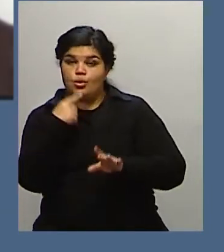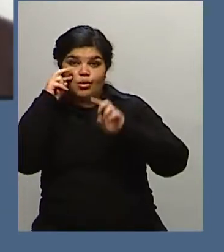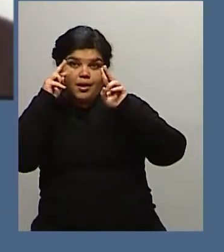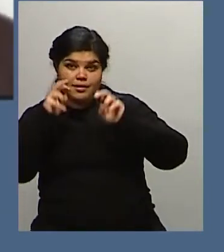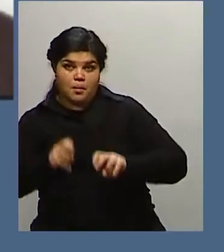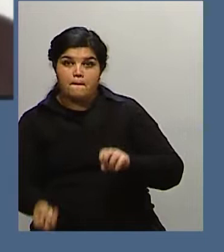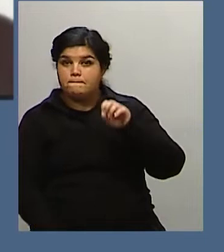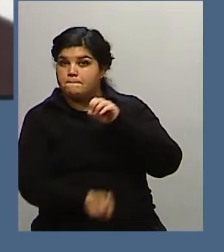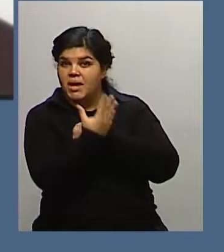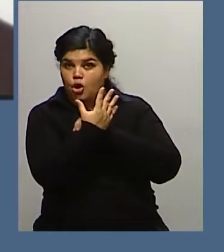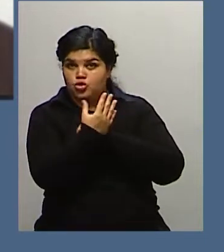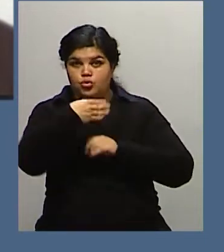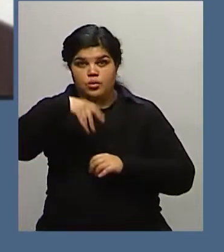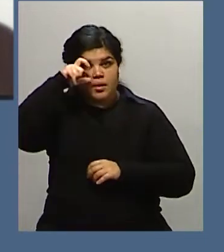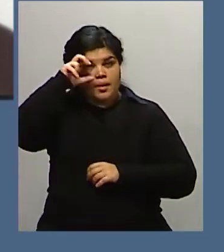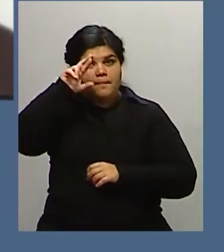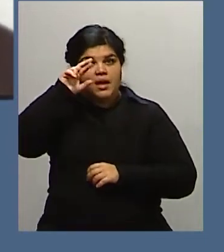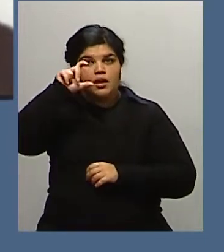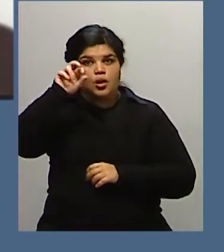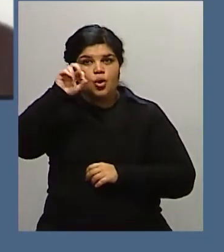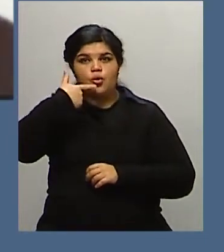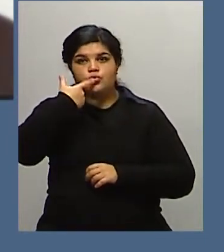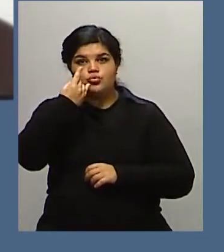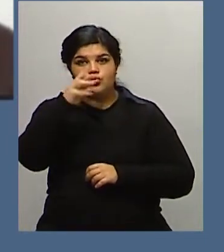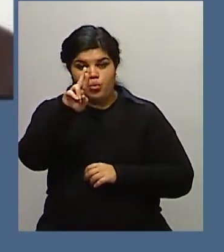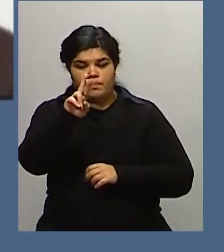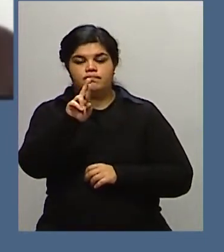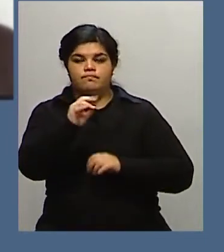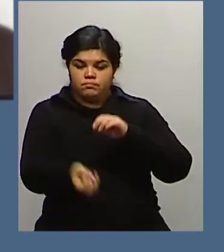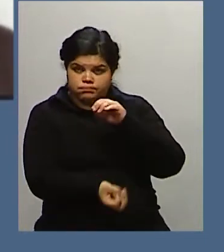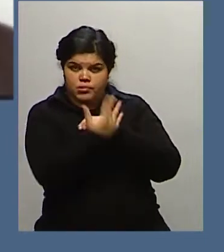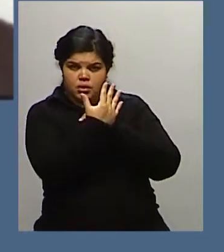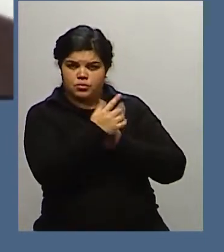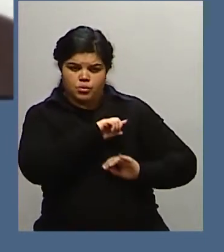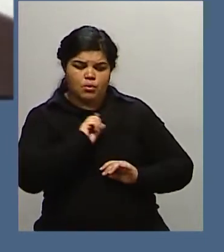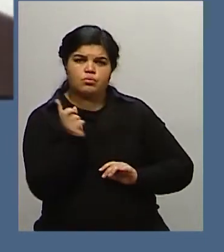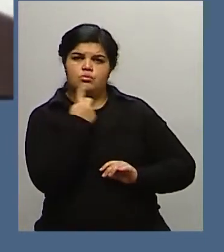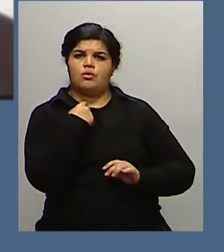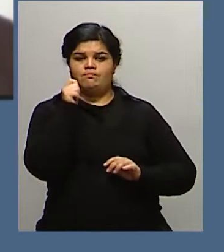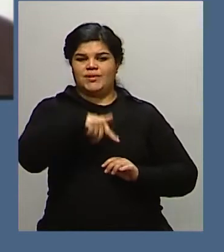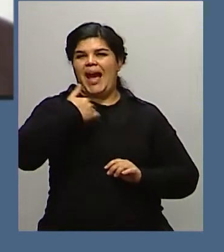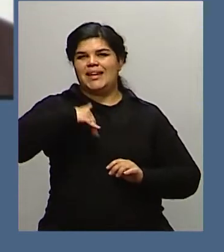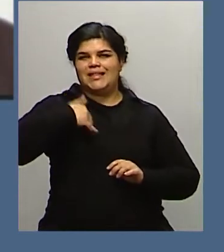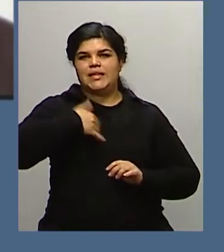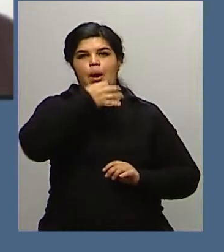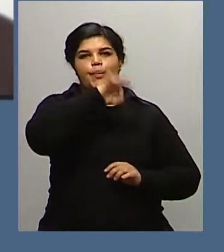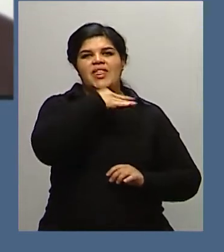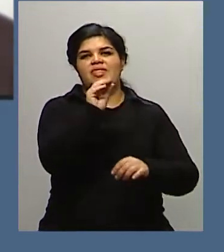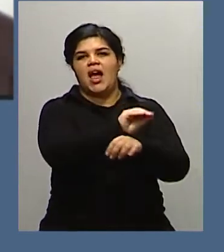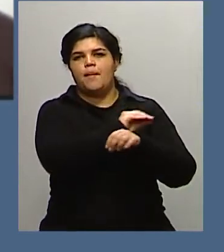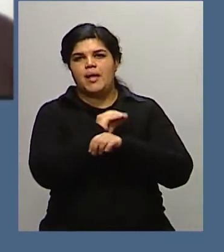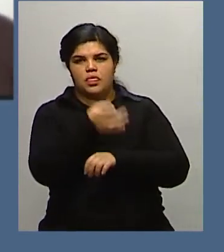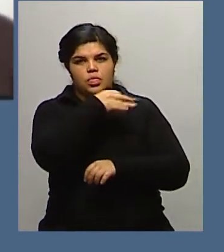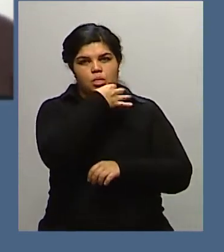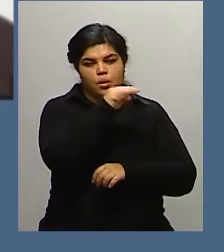Mercosur, uh-huh. y en particular Argentina, que somos exportadores netos de alimentos. El hecho negativo es, obviamente,